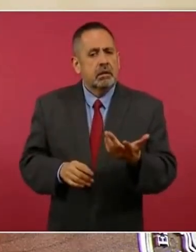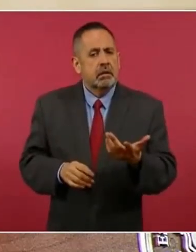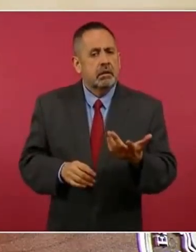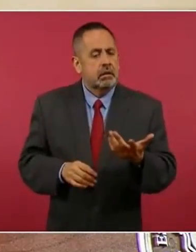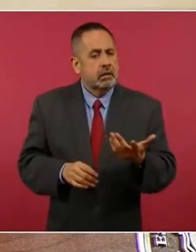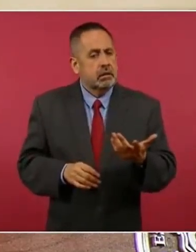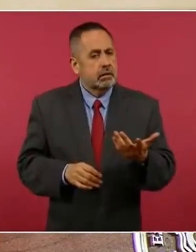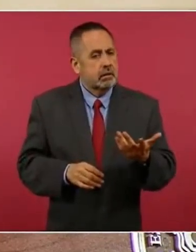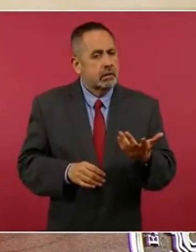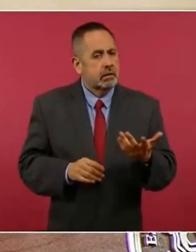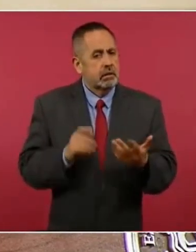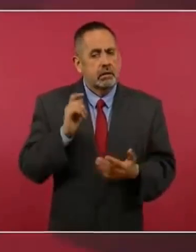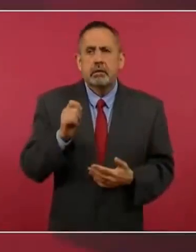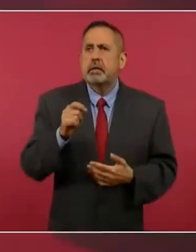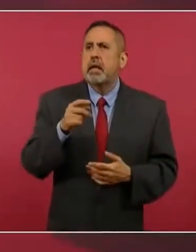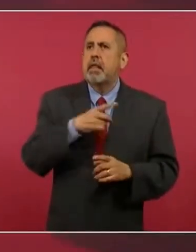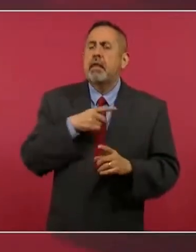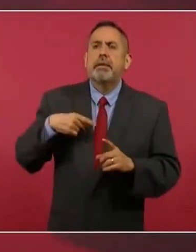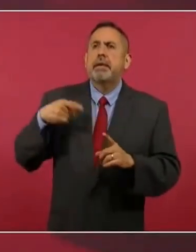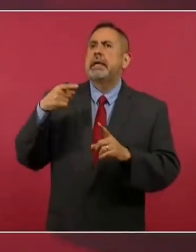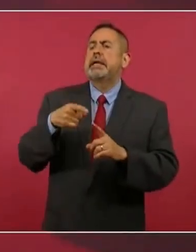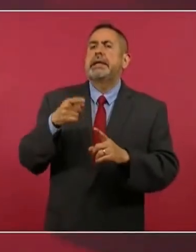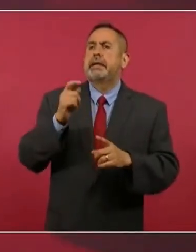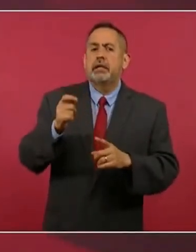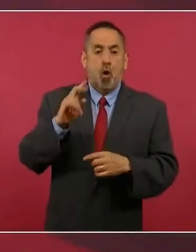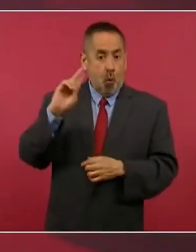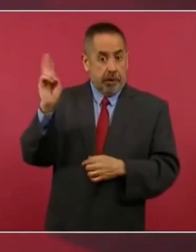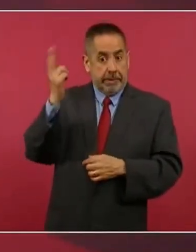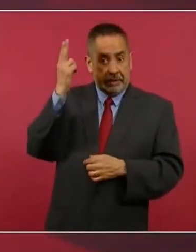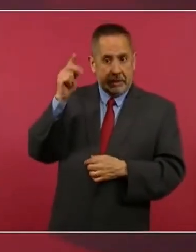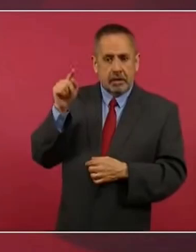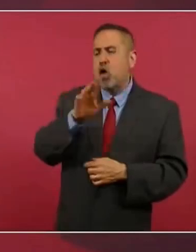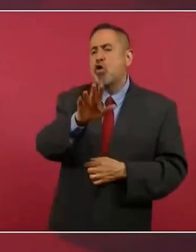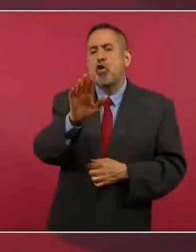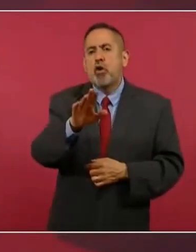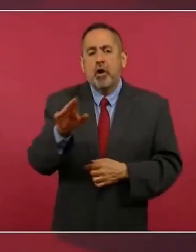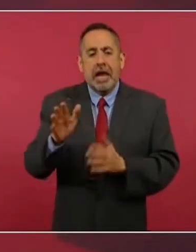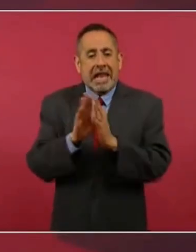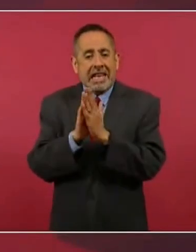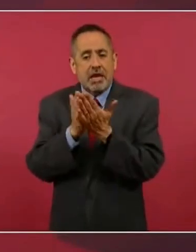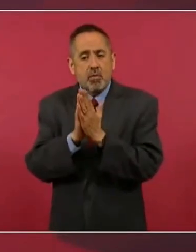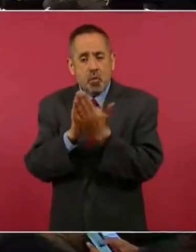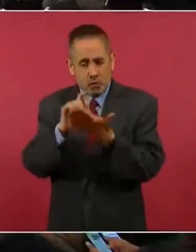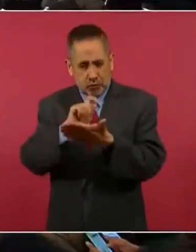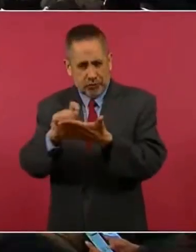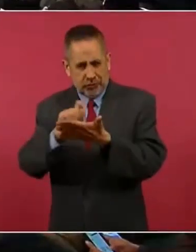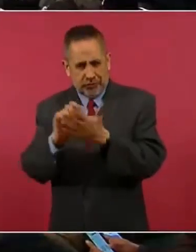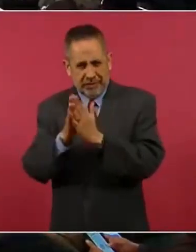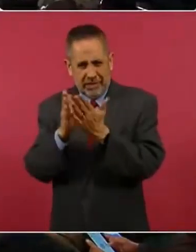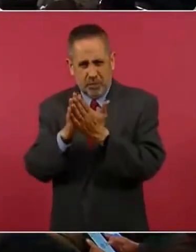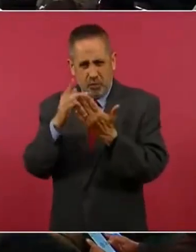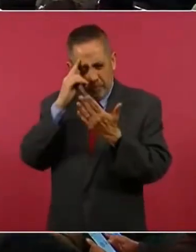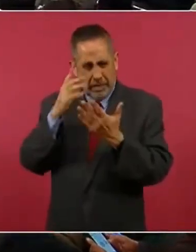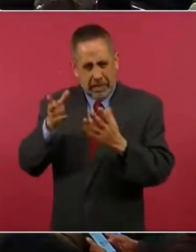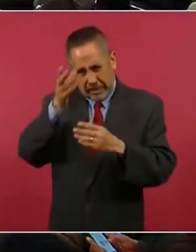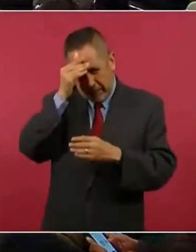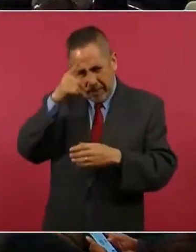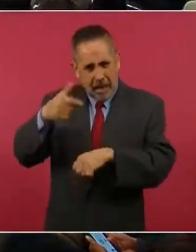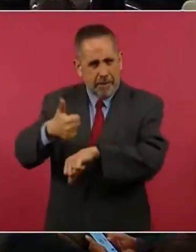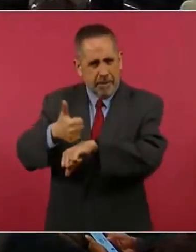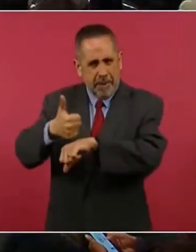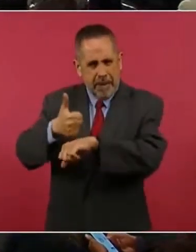que existan en las universidades, bueno, desde los libros de texto de